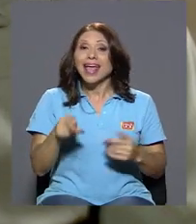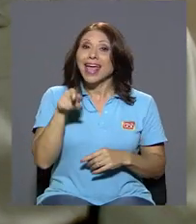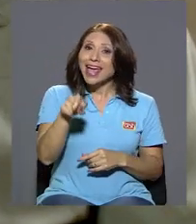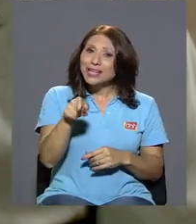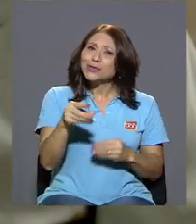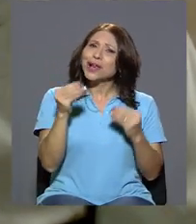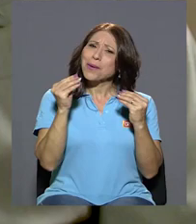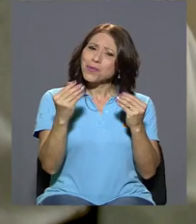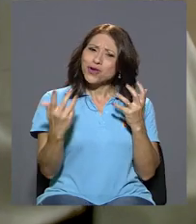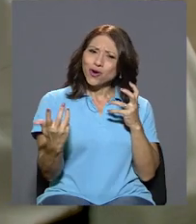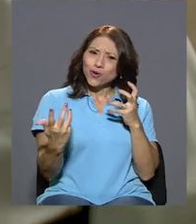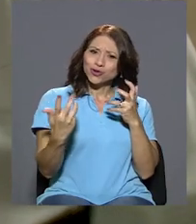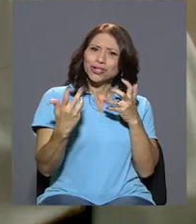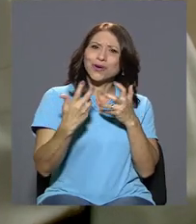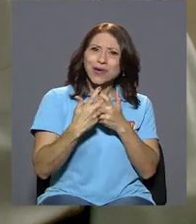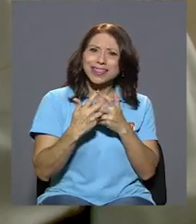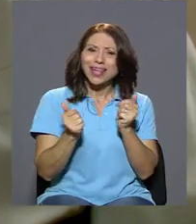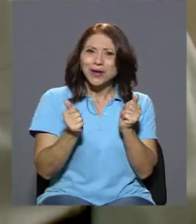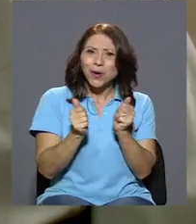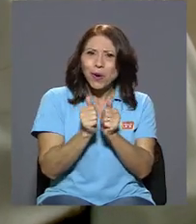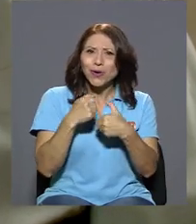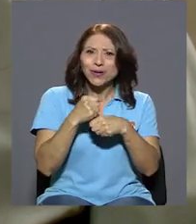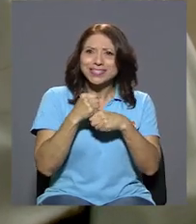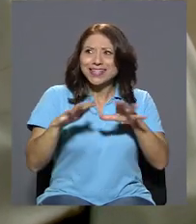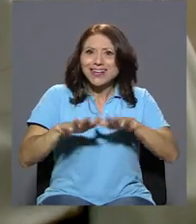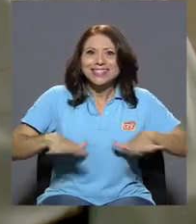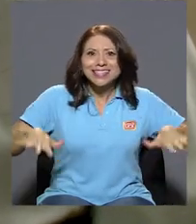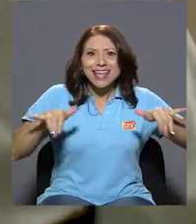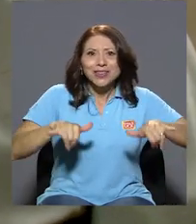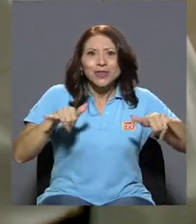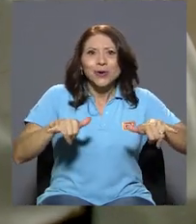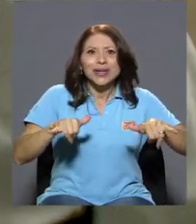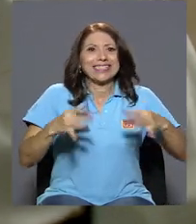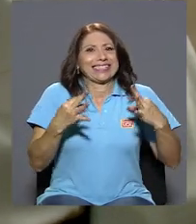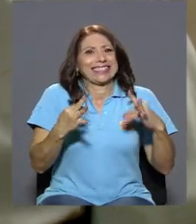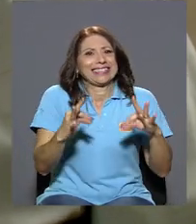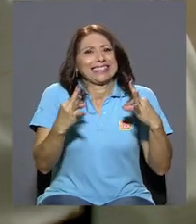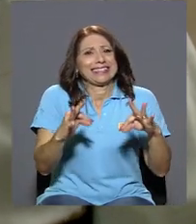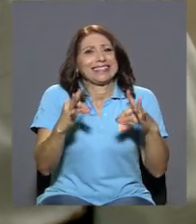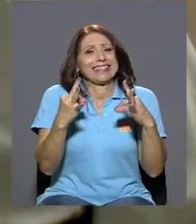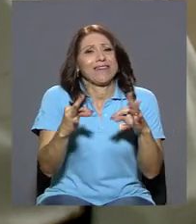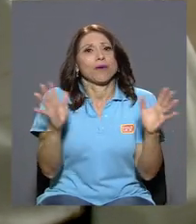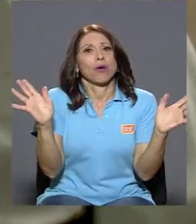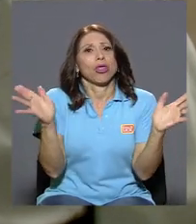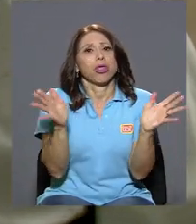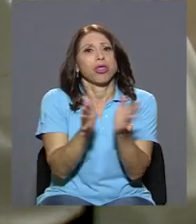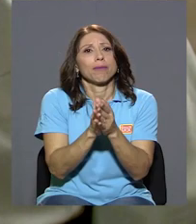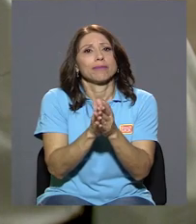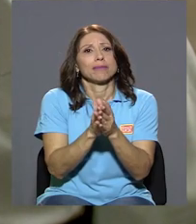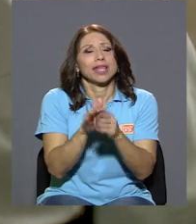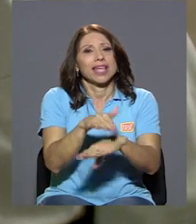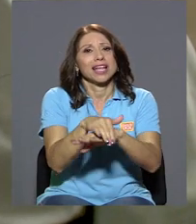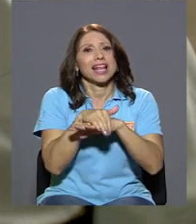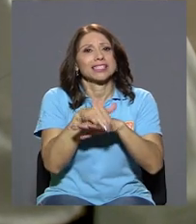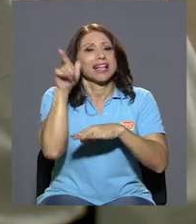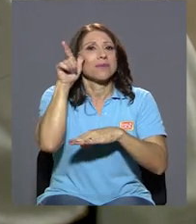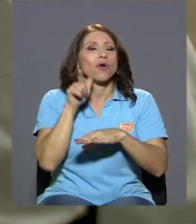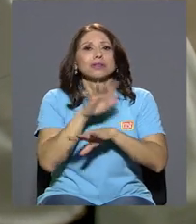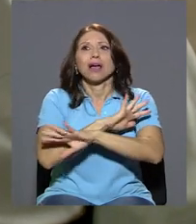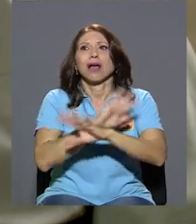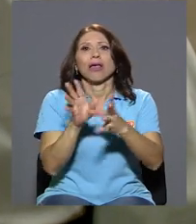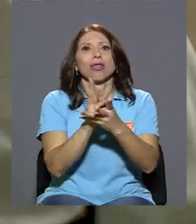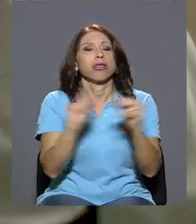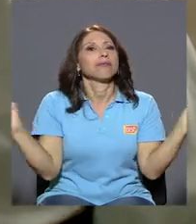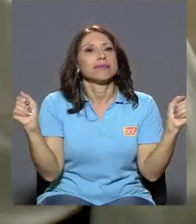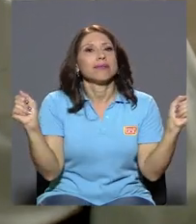consecuente con lo que se estaba haciendo que era haciendo todo lo posible para desaparecer el inglés venimos a que